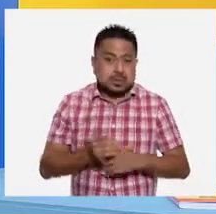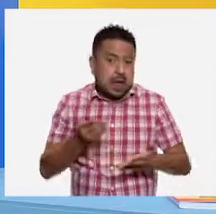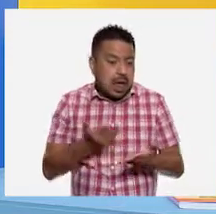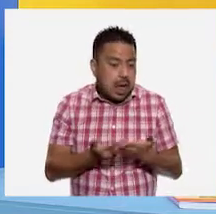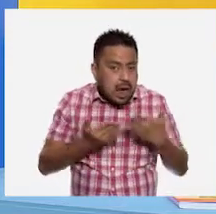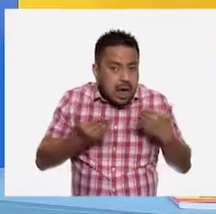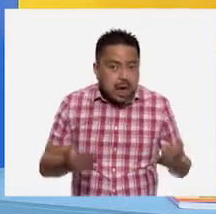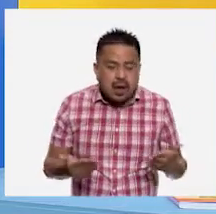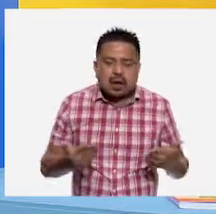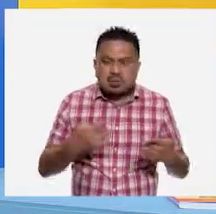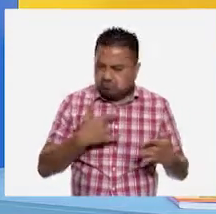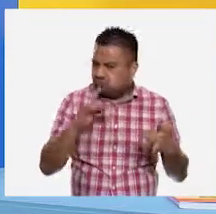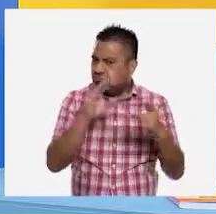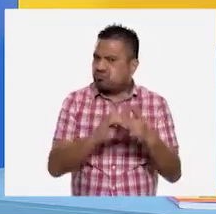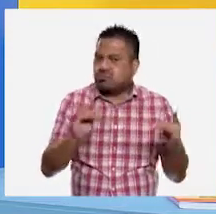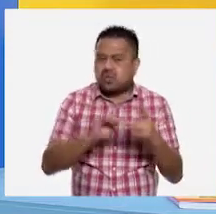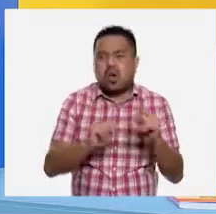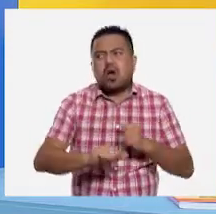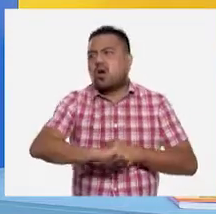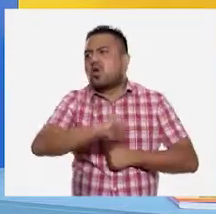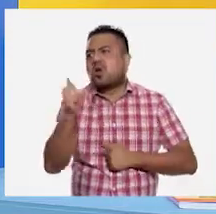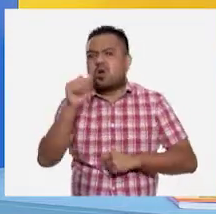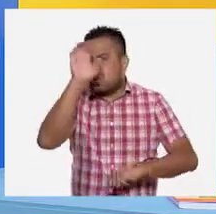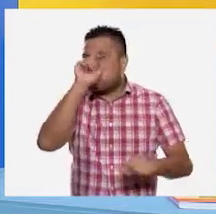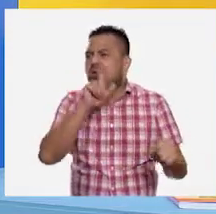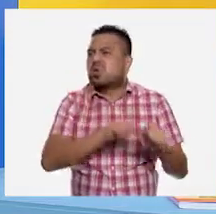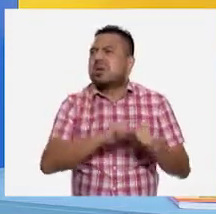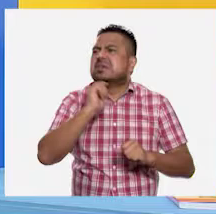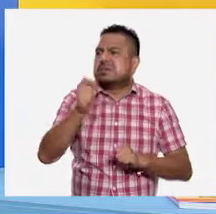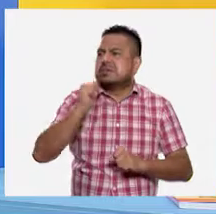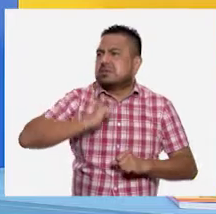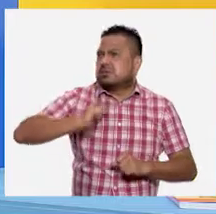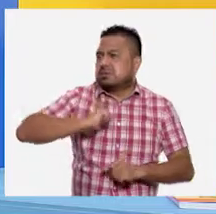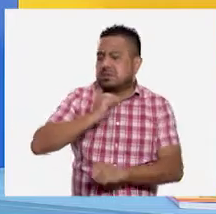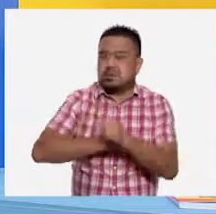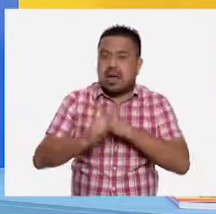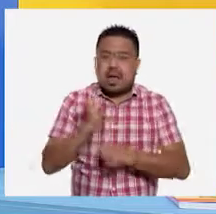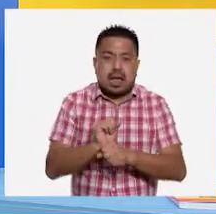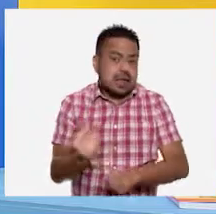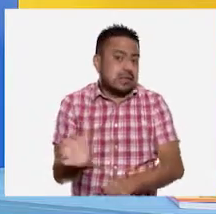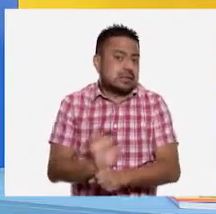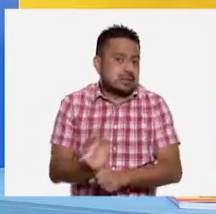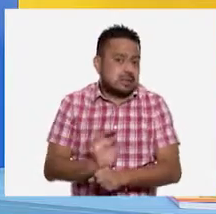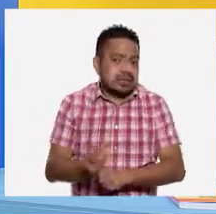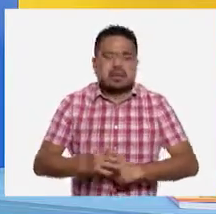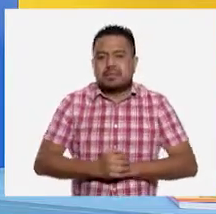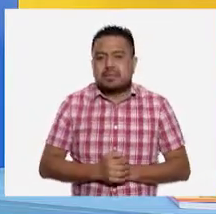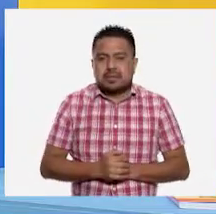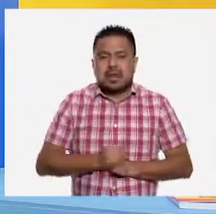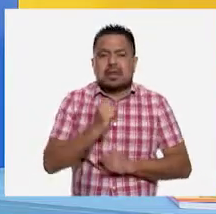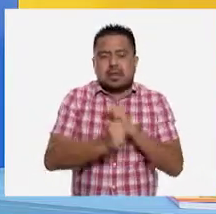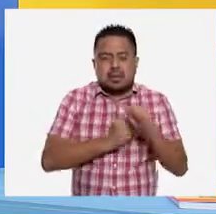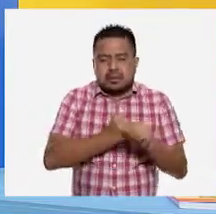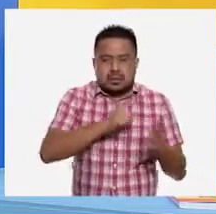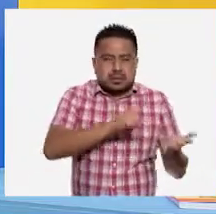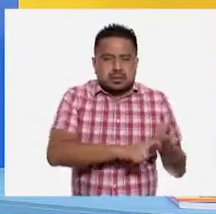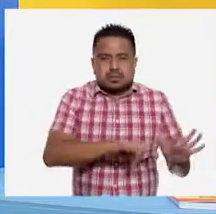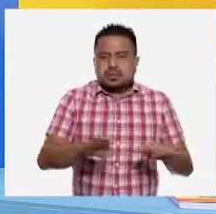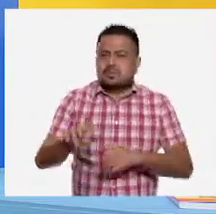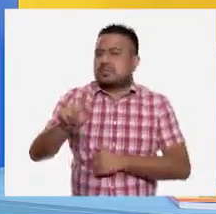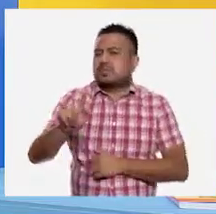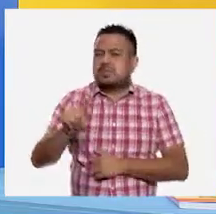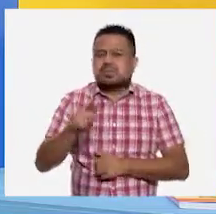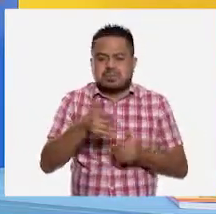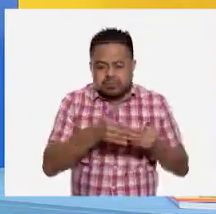Ahora vamos a hablar de otra de las expresiones culturales de esta época, el cine. Para los años 70, la